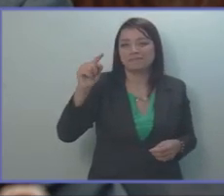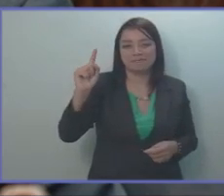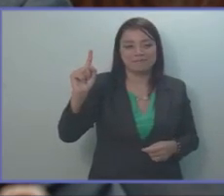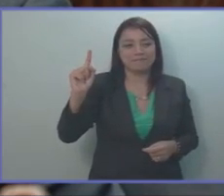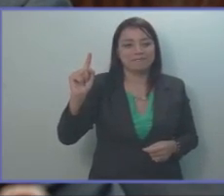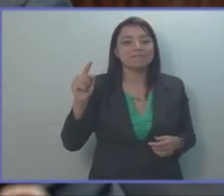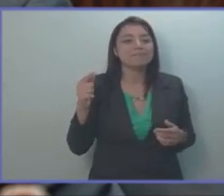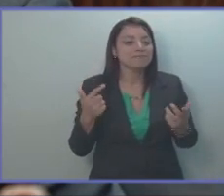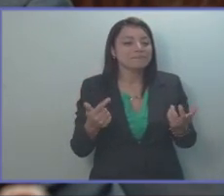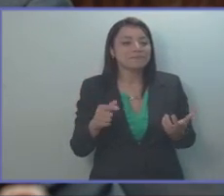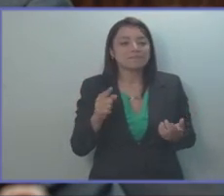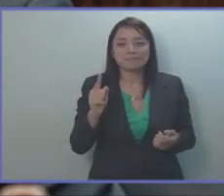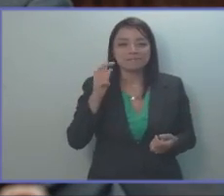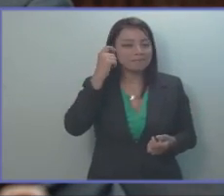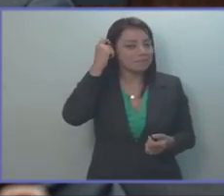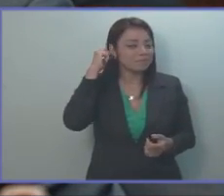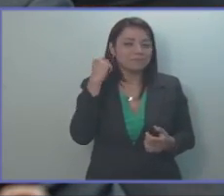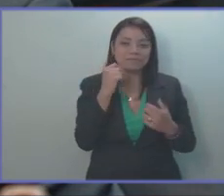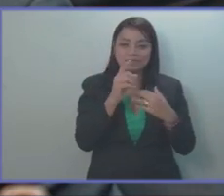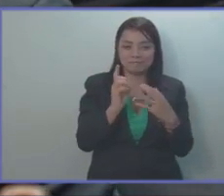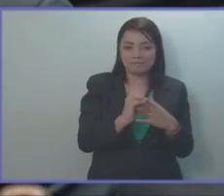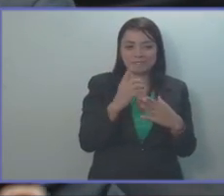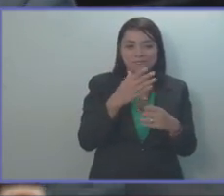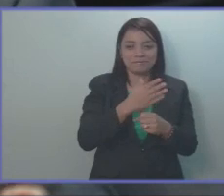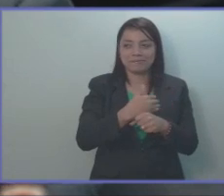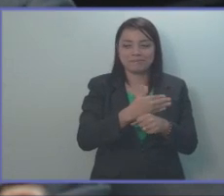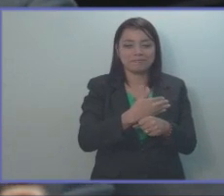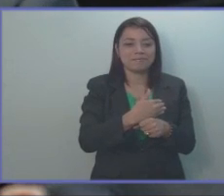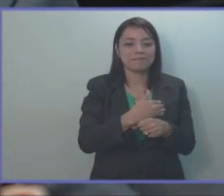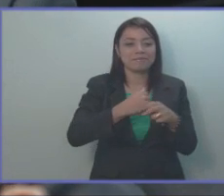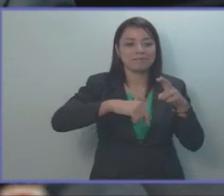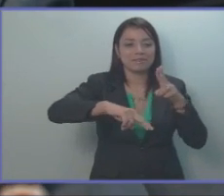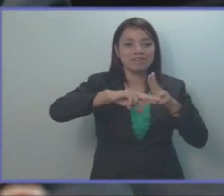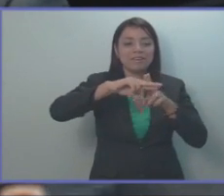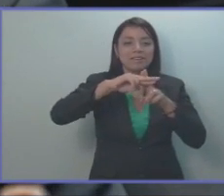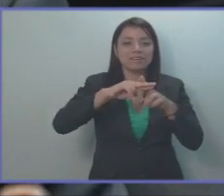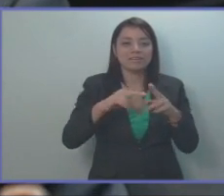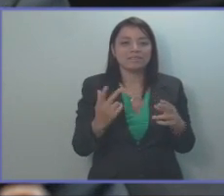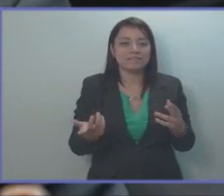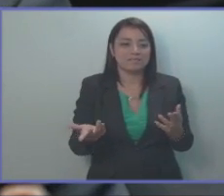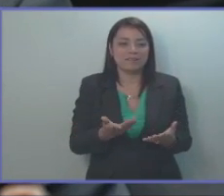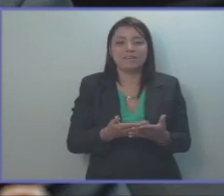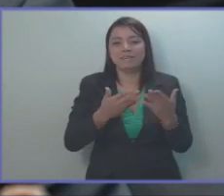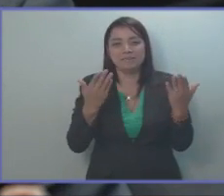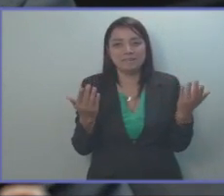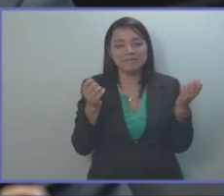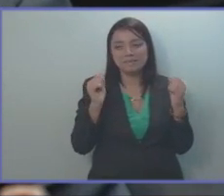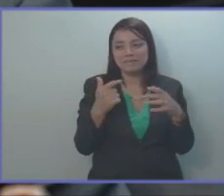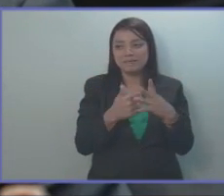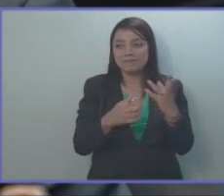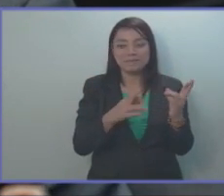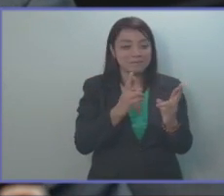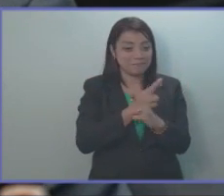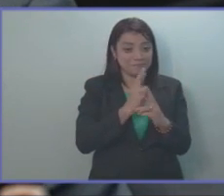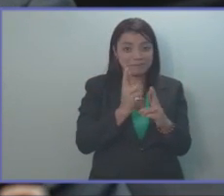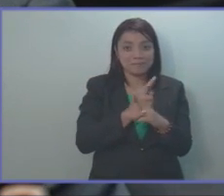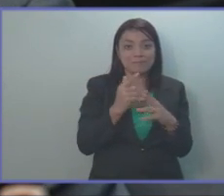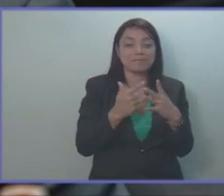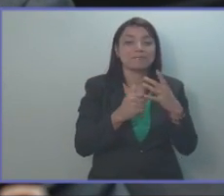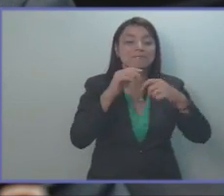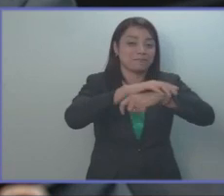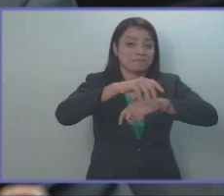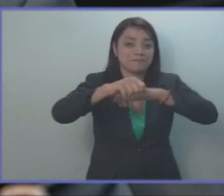2018-1, iniciativa de diputados del Grupo Parlamentario de Arena, en el sentido se reforme la ley